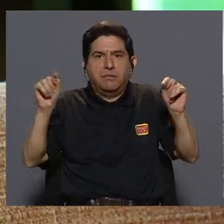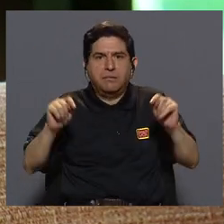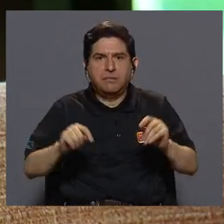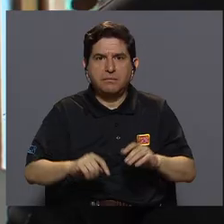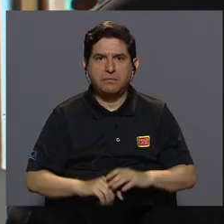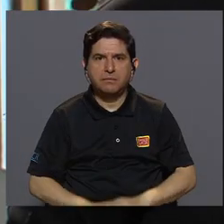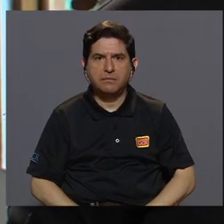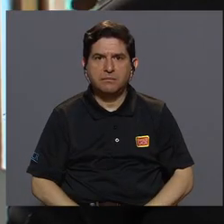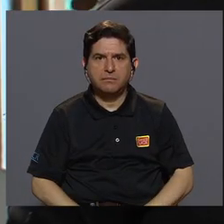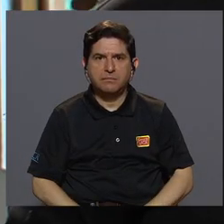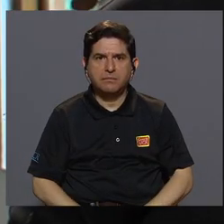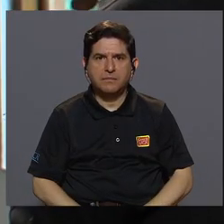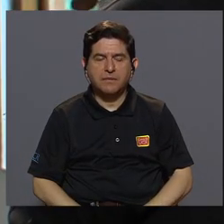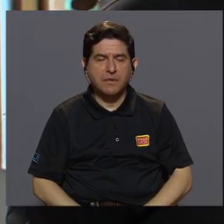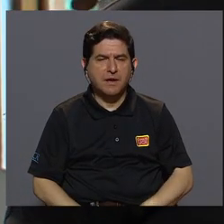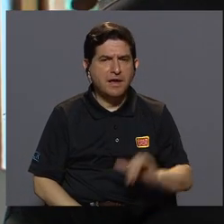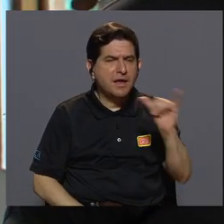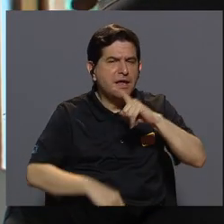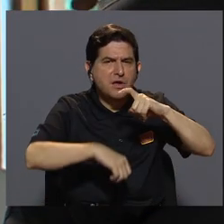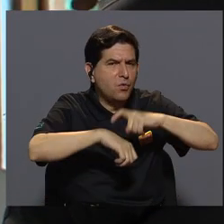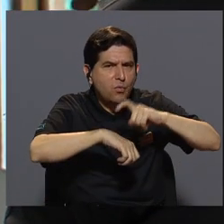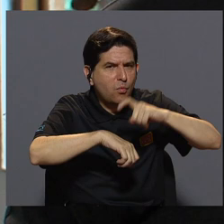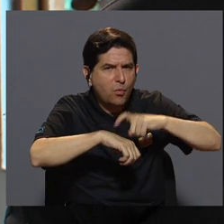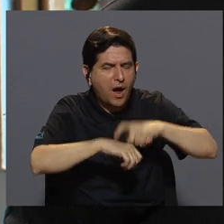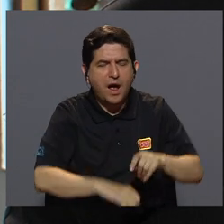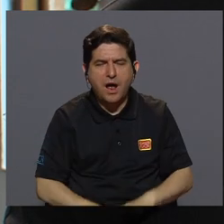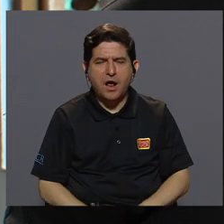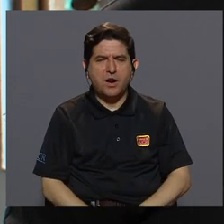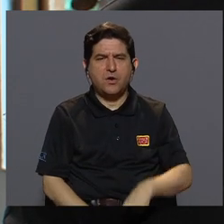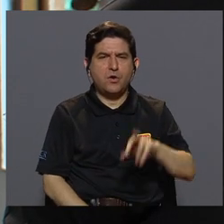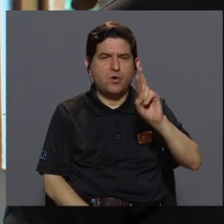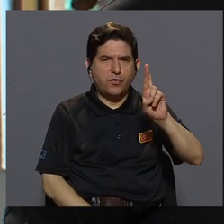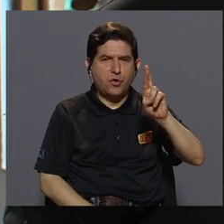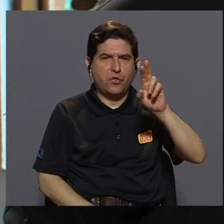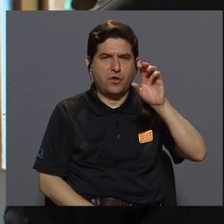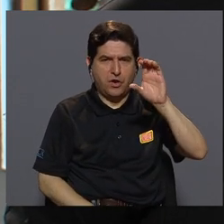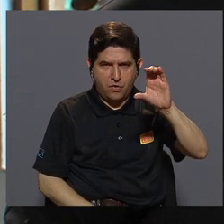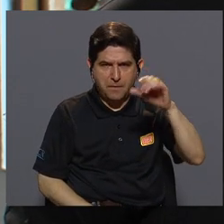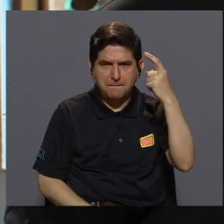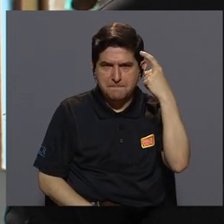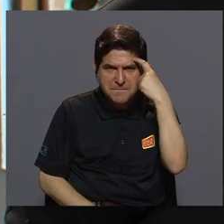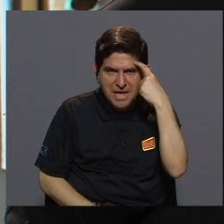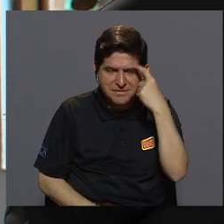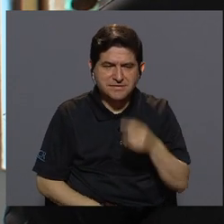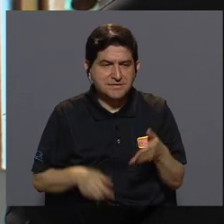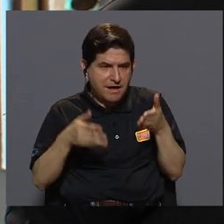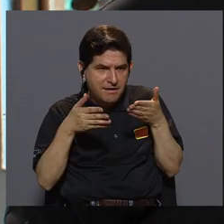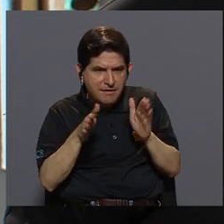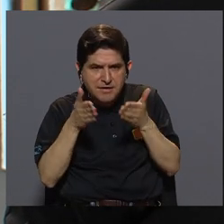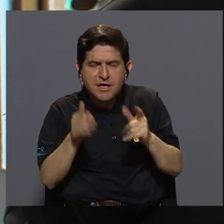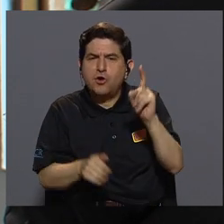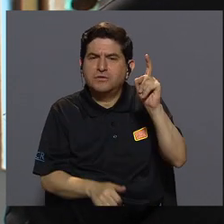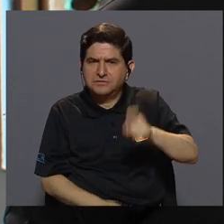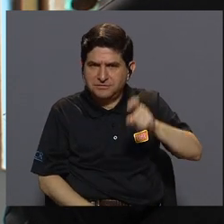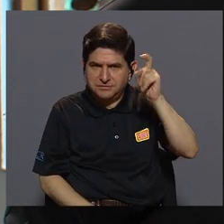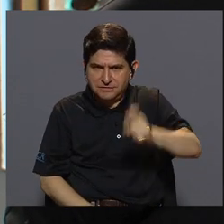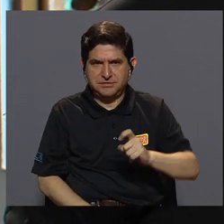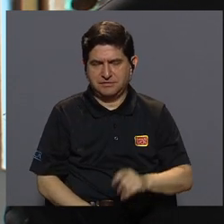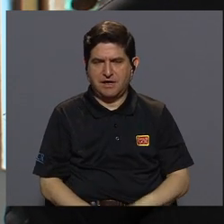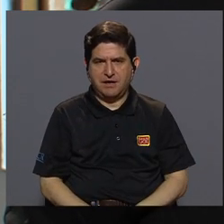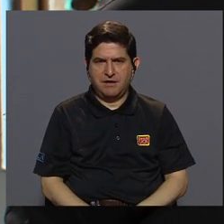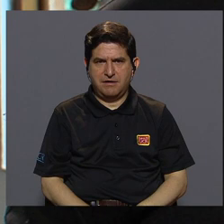diferente. Uh-huh. Y en ese mismo momento, don Rodrigo también piensa que sus hijos